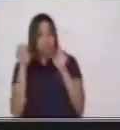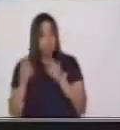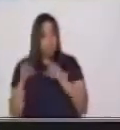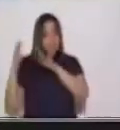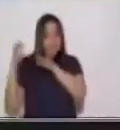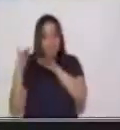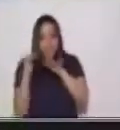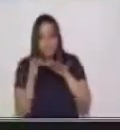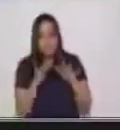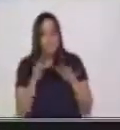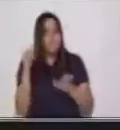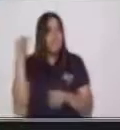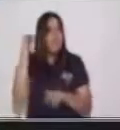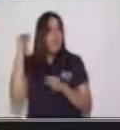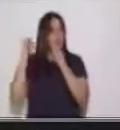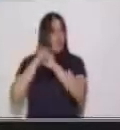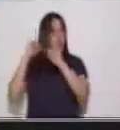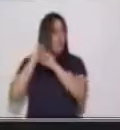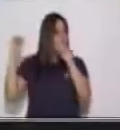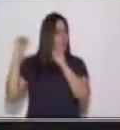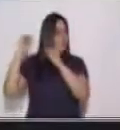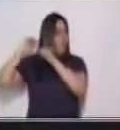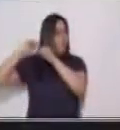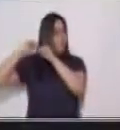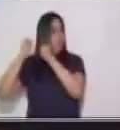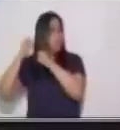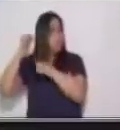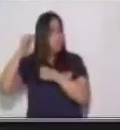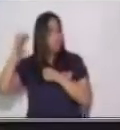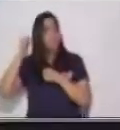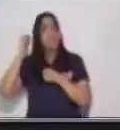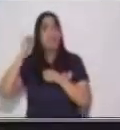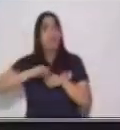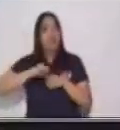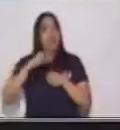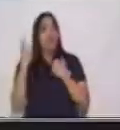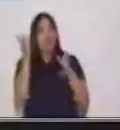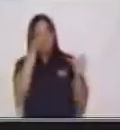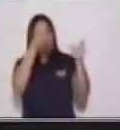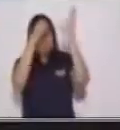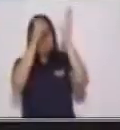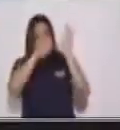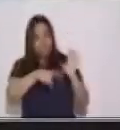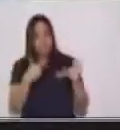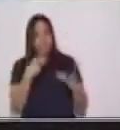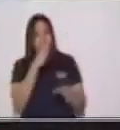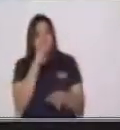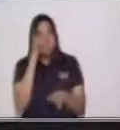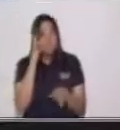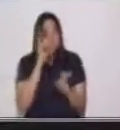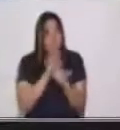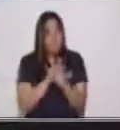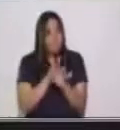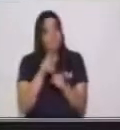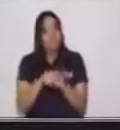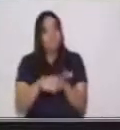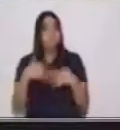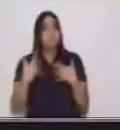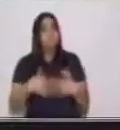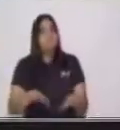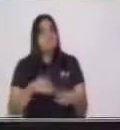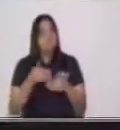sutilidad auditiva. Era tan inteligente el servicio secreto que había el terror de que se pasase